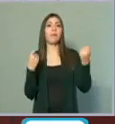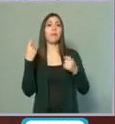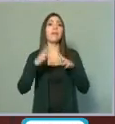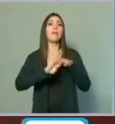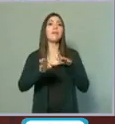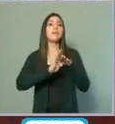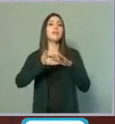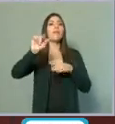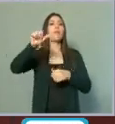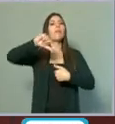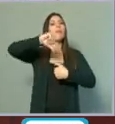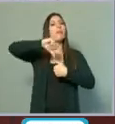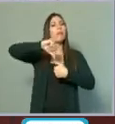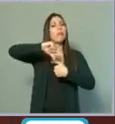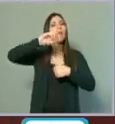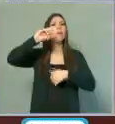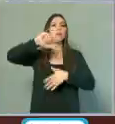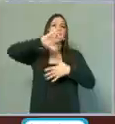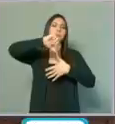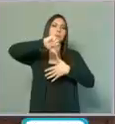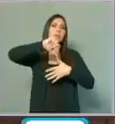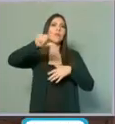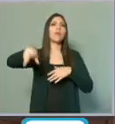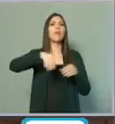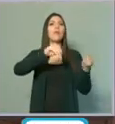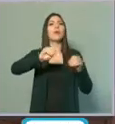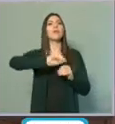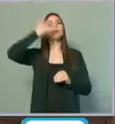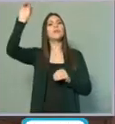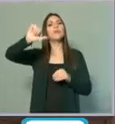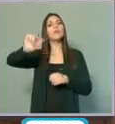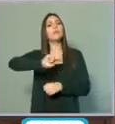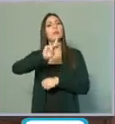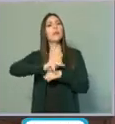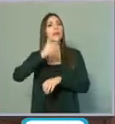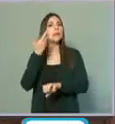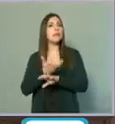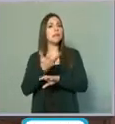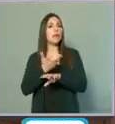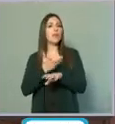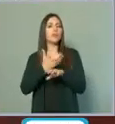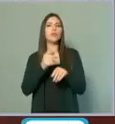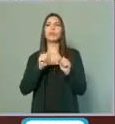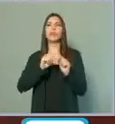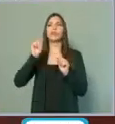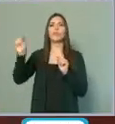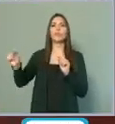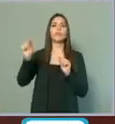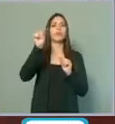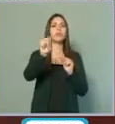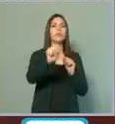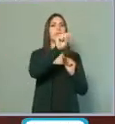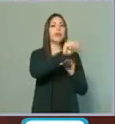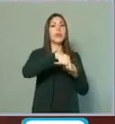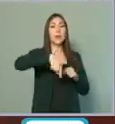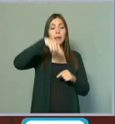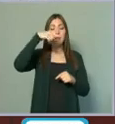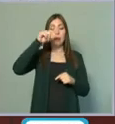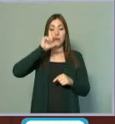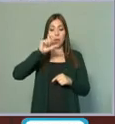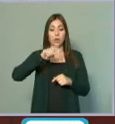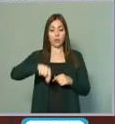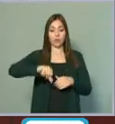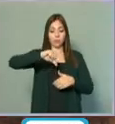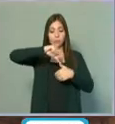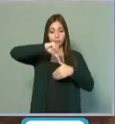de Centroamérica, América Latina se desplazan para ir a Estados Unidos, cruzando obviamente pues el territorio mexicano como país de